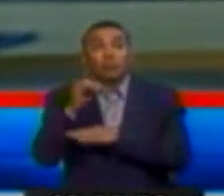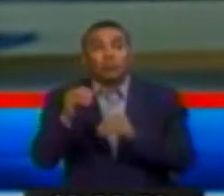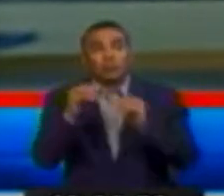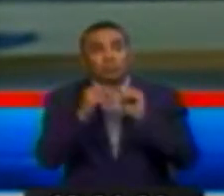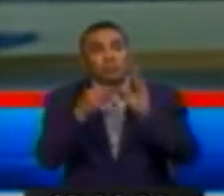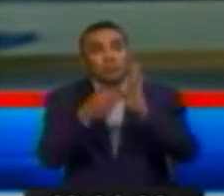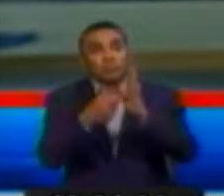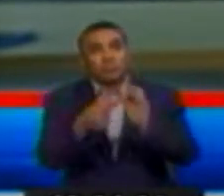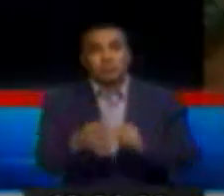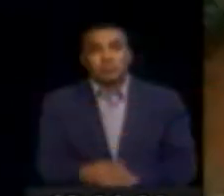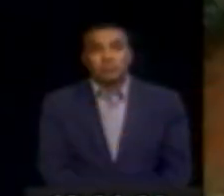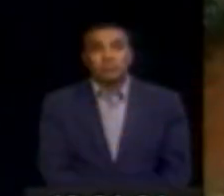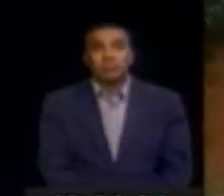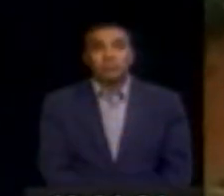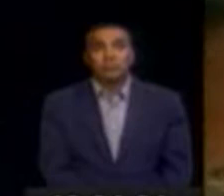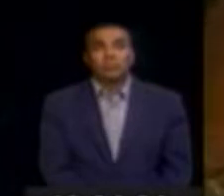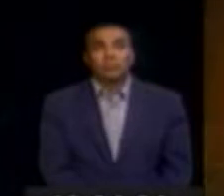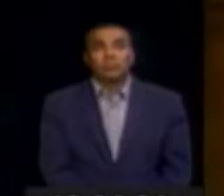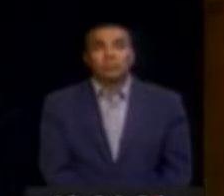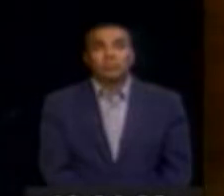ver.